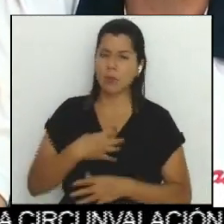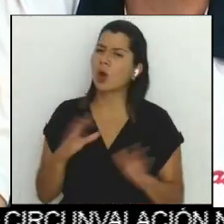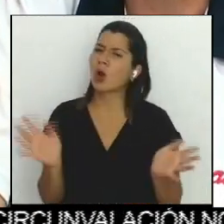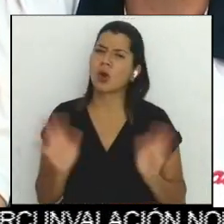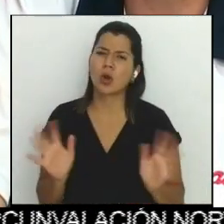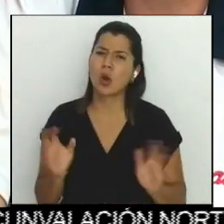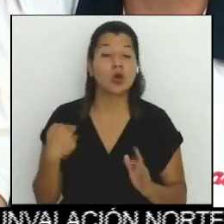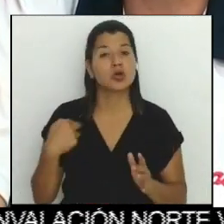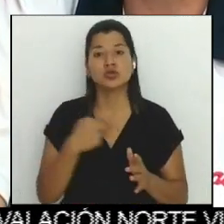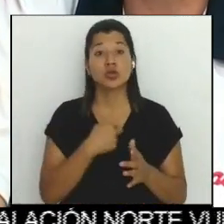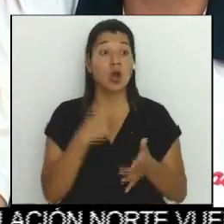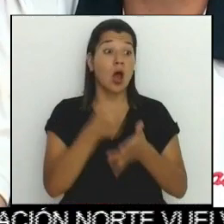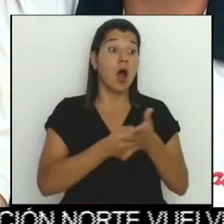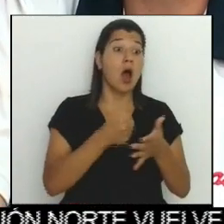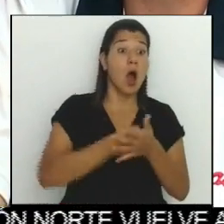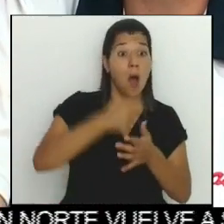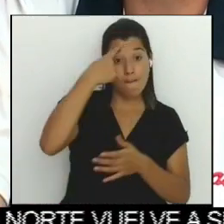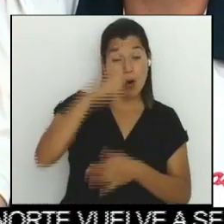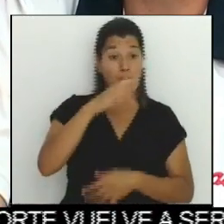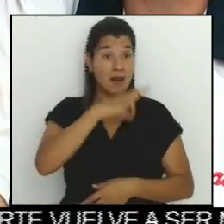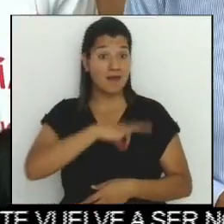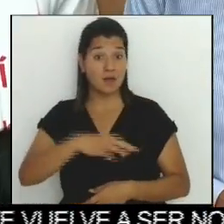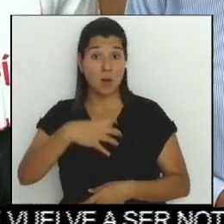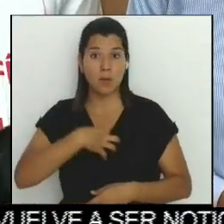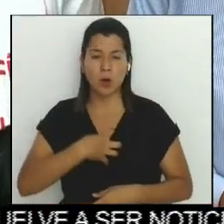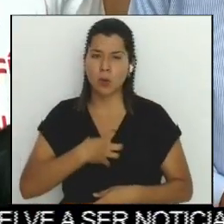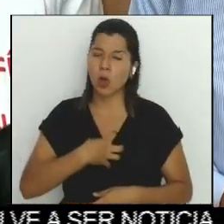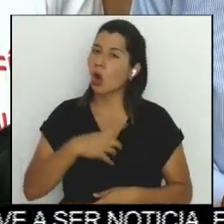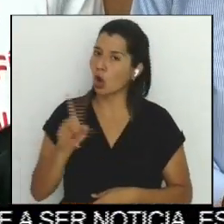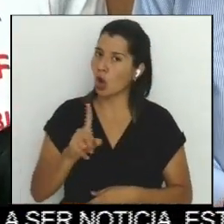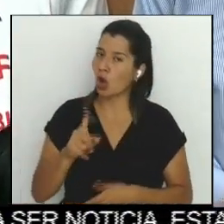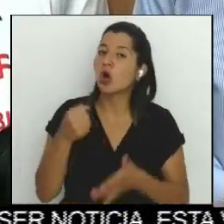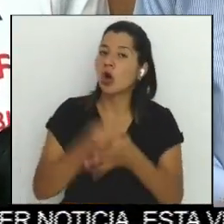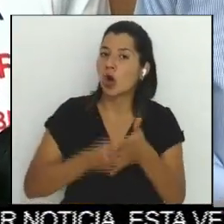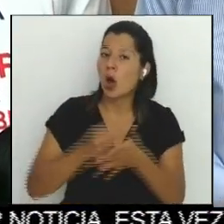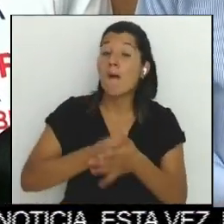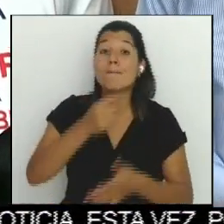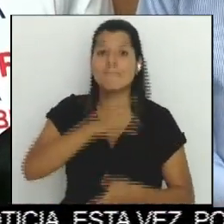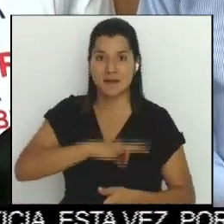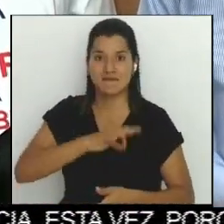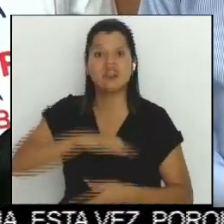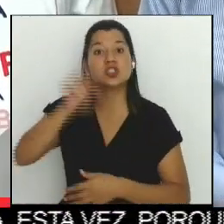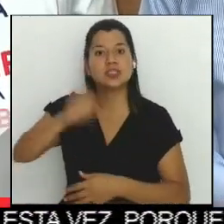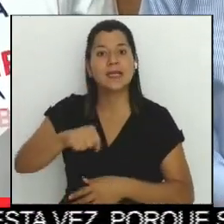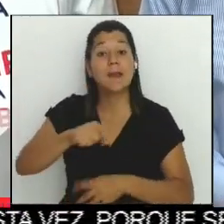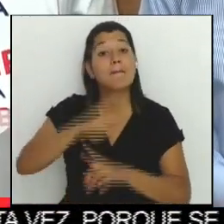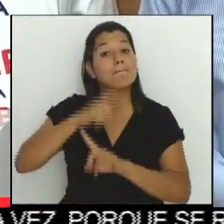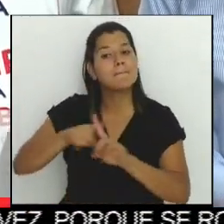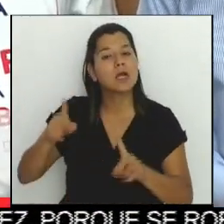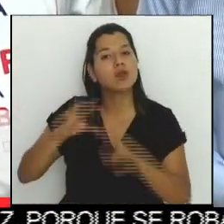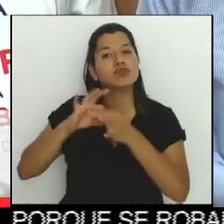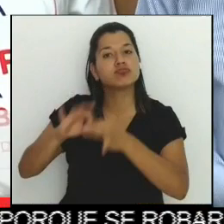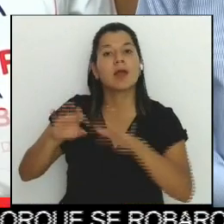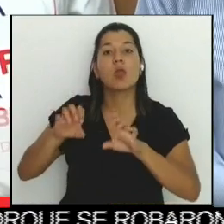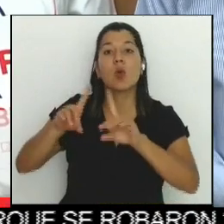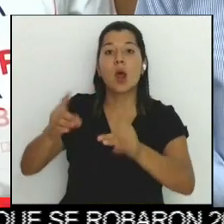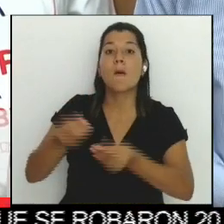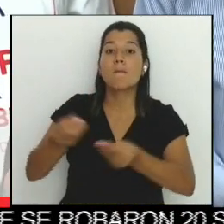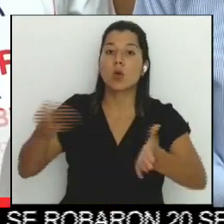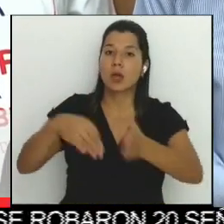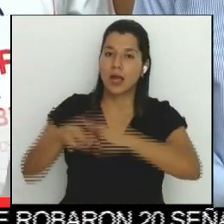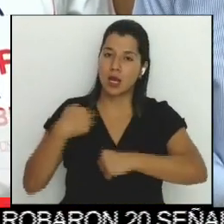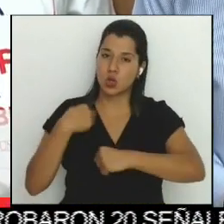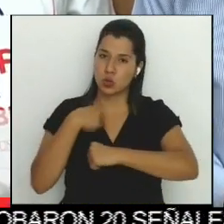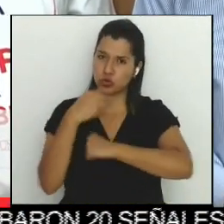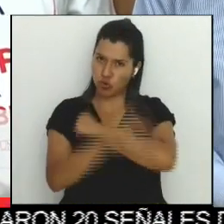privilegios. Claro que sí estamos peleando por un privilegio que es la educación pública de este país. El privilegio de los pobres, el privilegio de